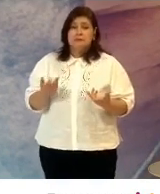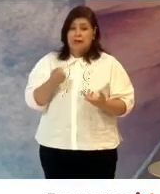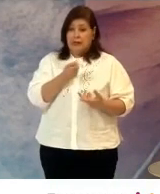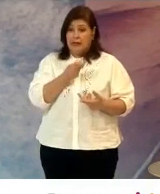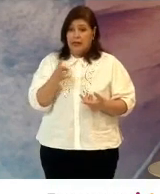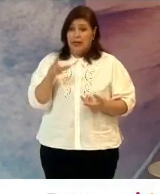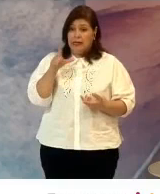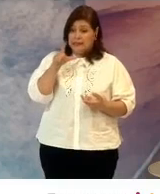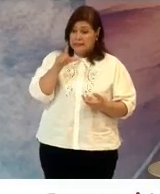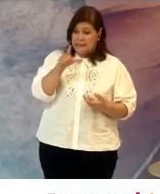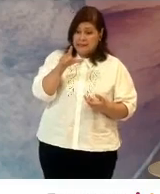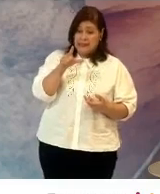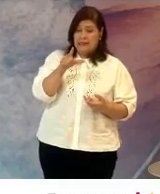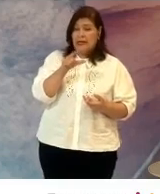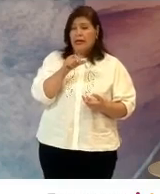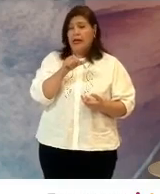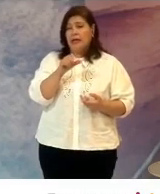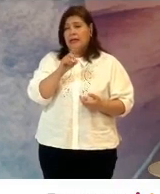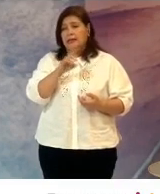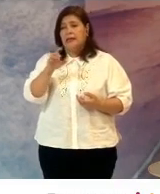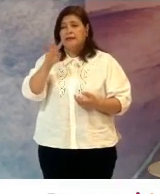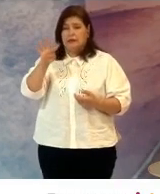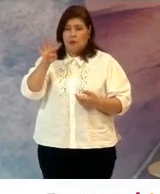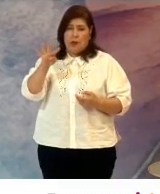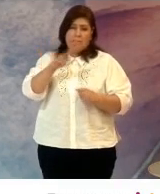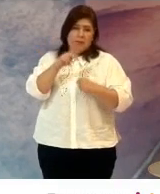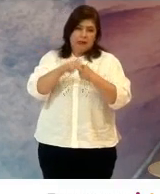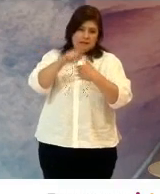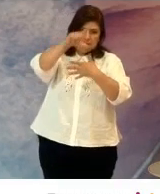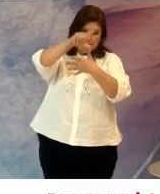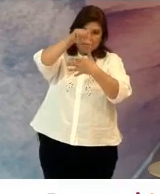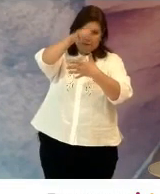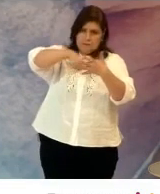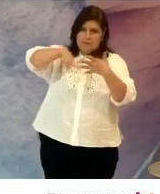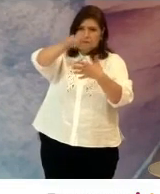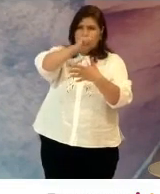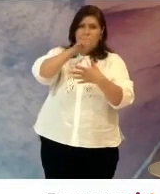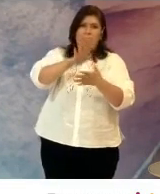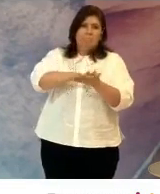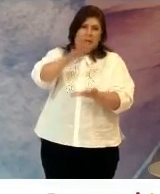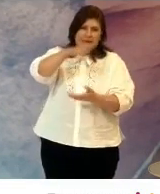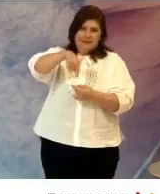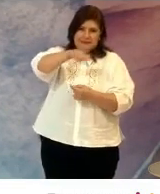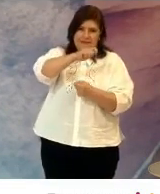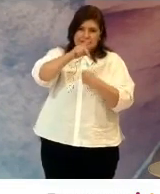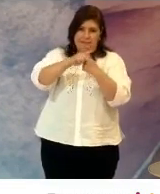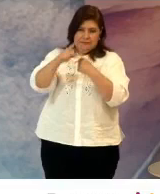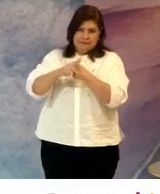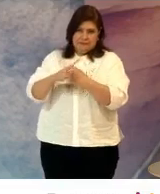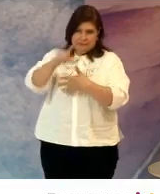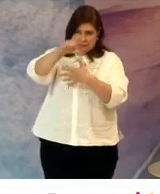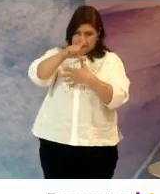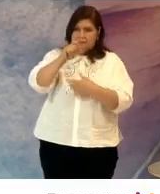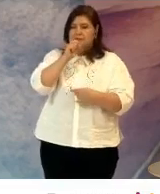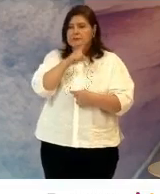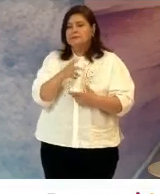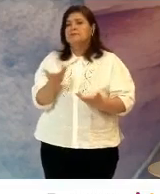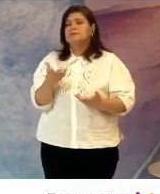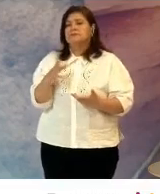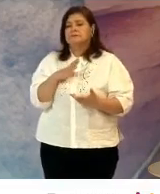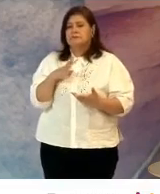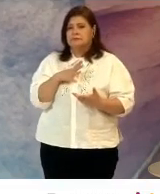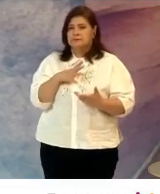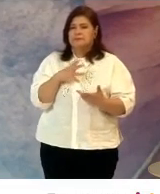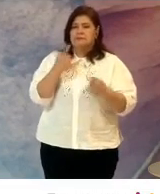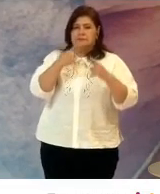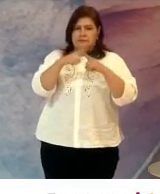17 de los 19 países de América Latina. Entonces fue prácticamente en todo el continente. Todos los sectores con una